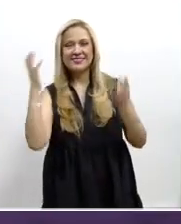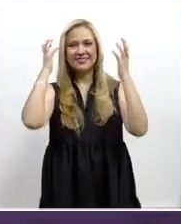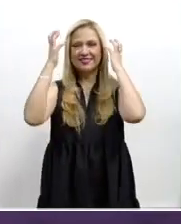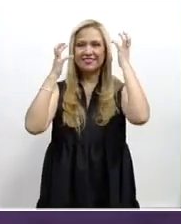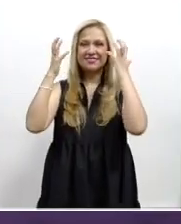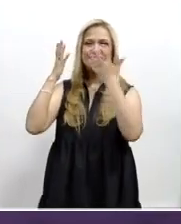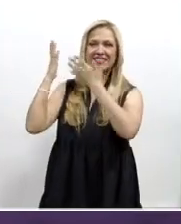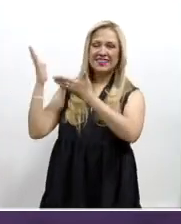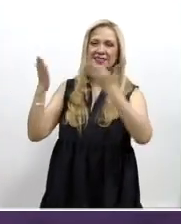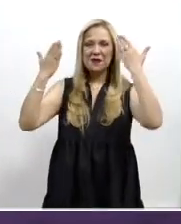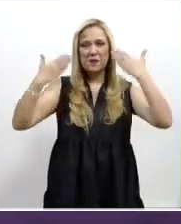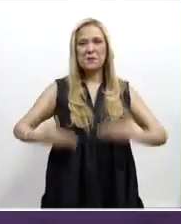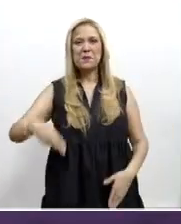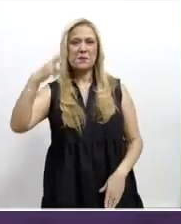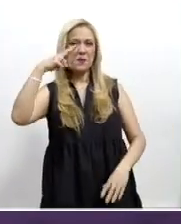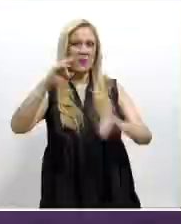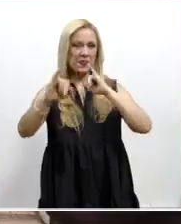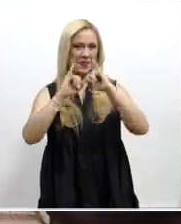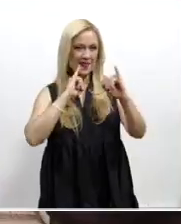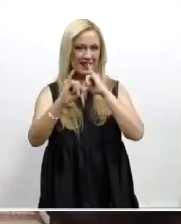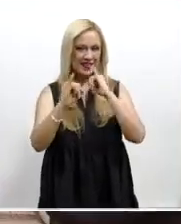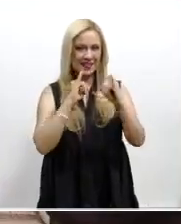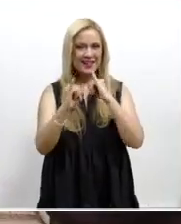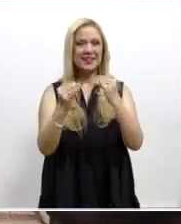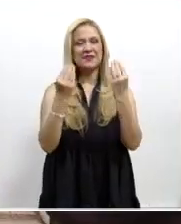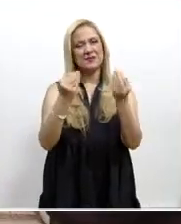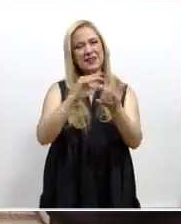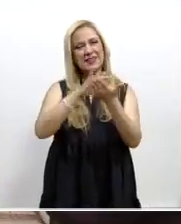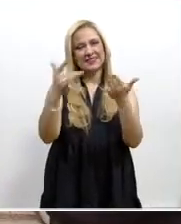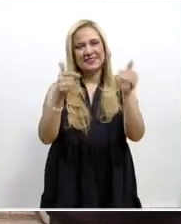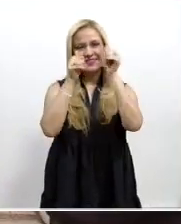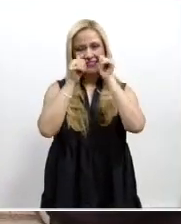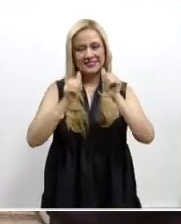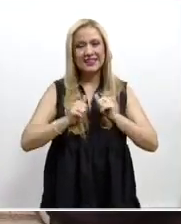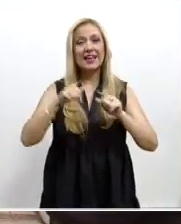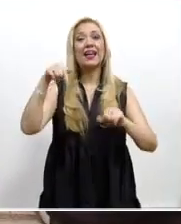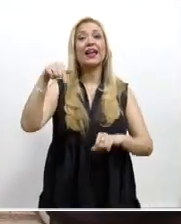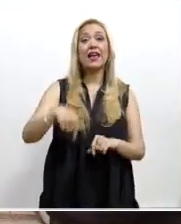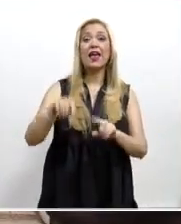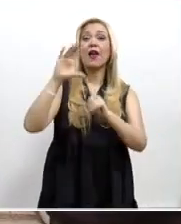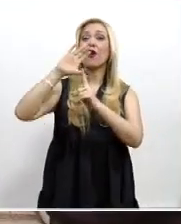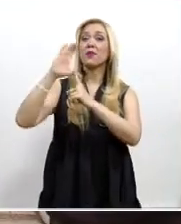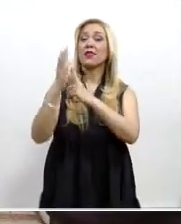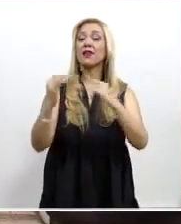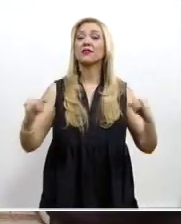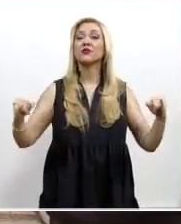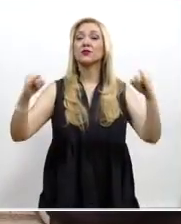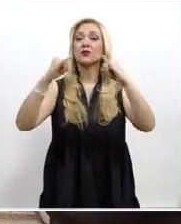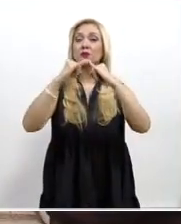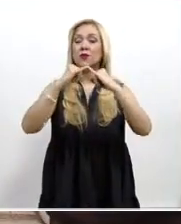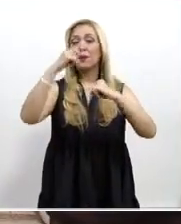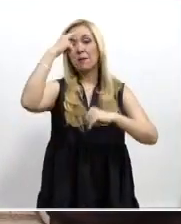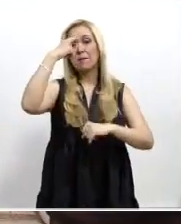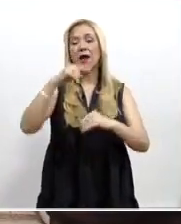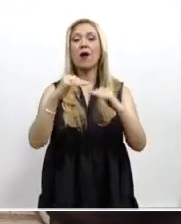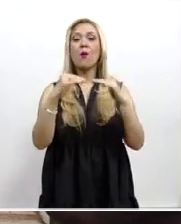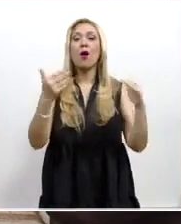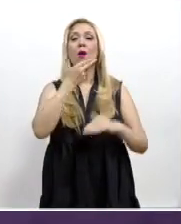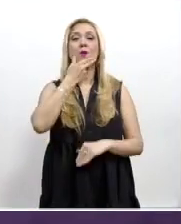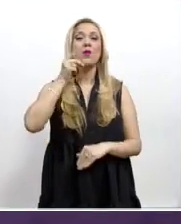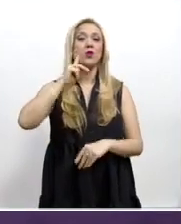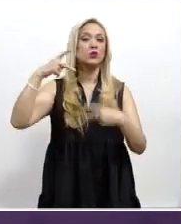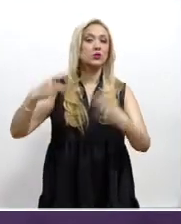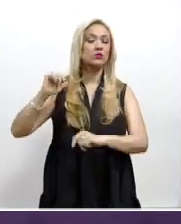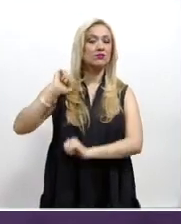través de las plataformas digitales. Gracias también a usted por su atención a este espacio del Comité Interinstitucional de Igualdad de Género